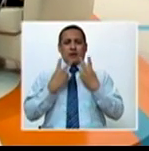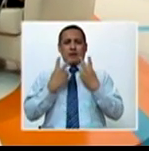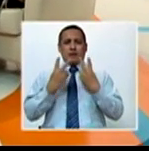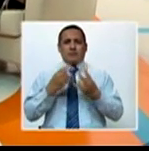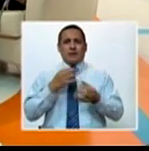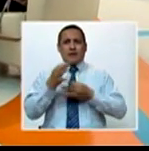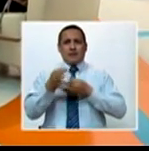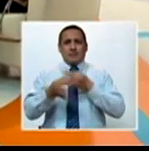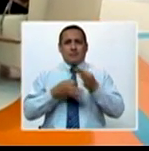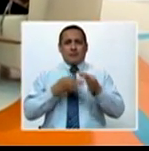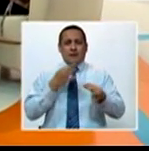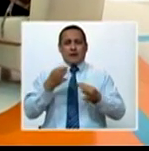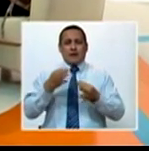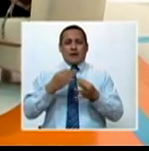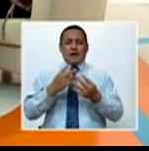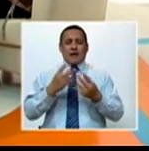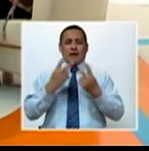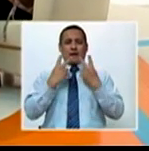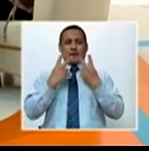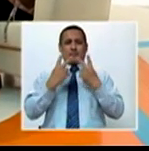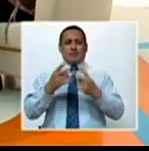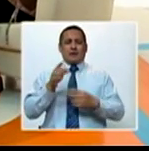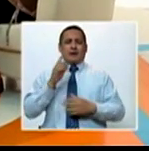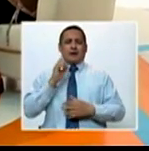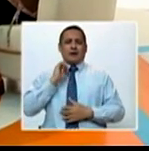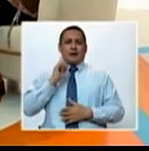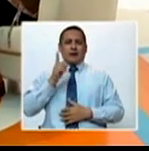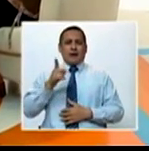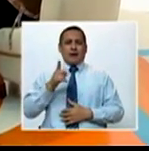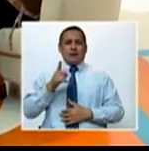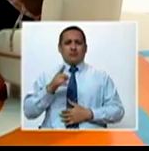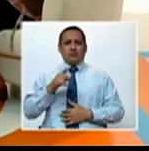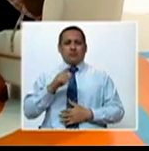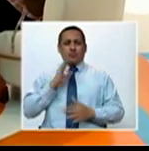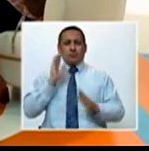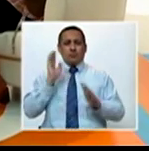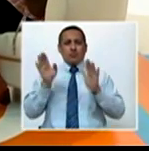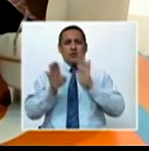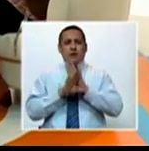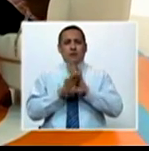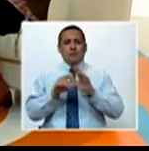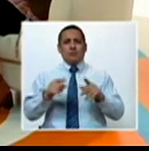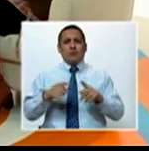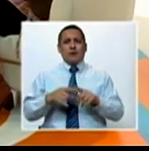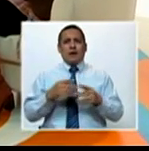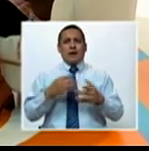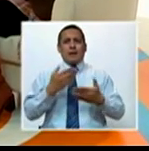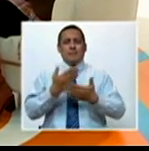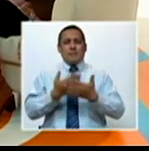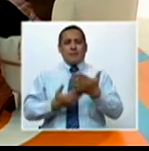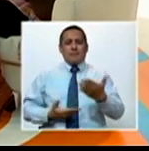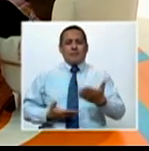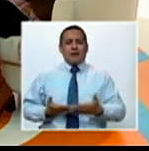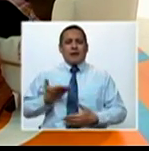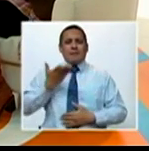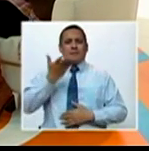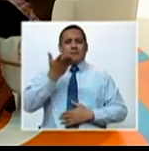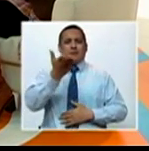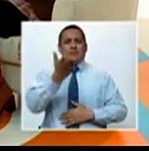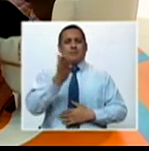está haciéndole caso a la